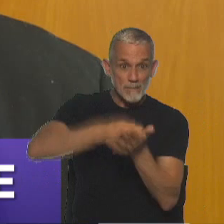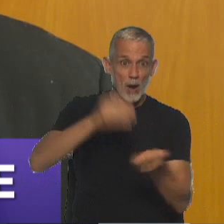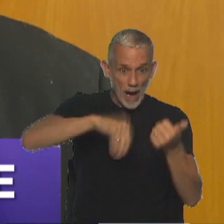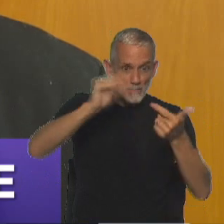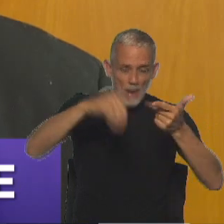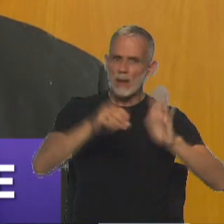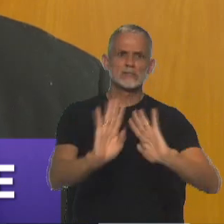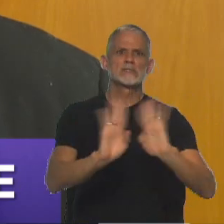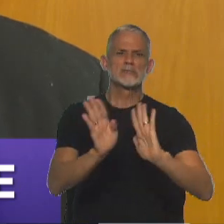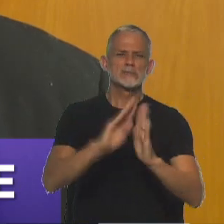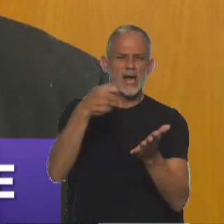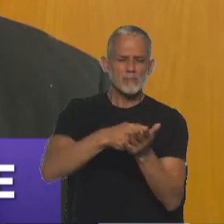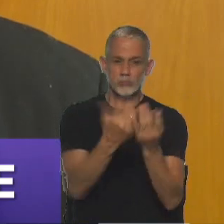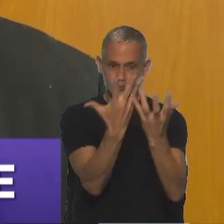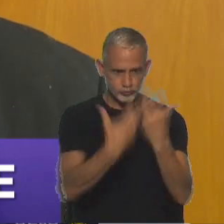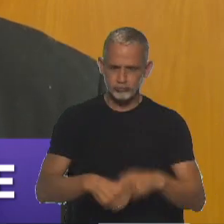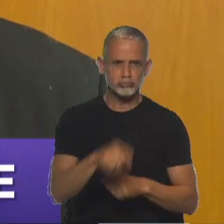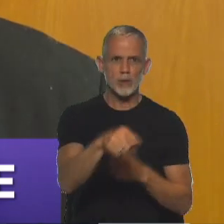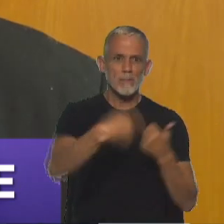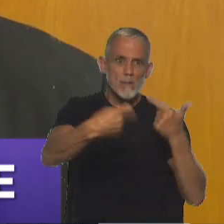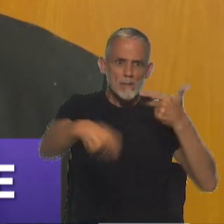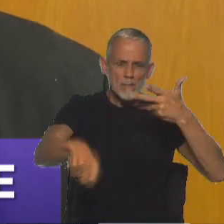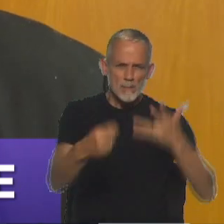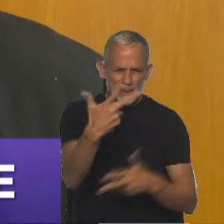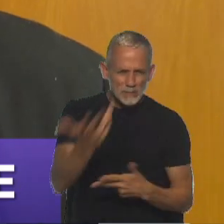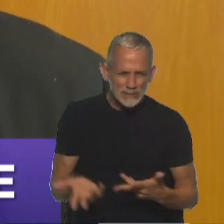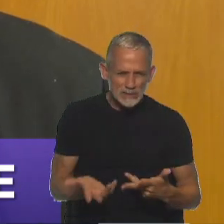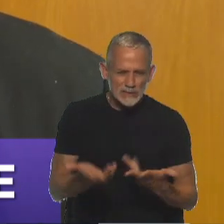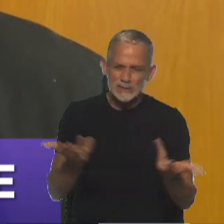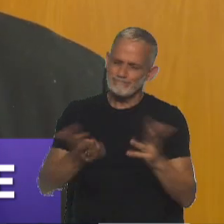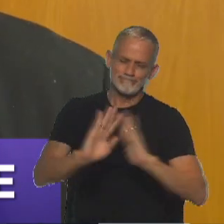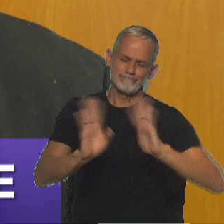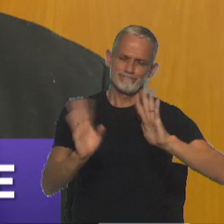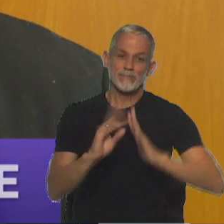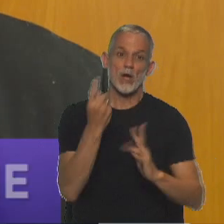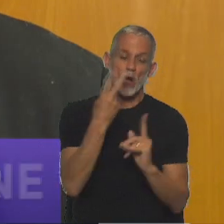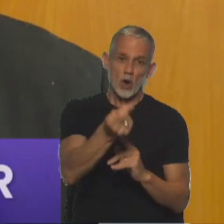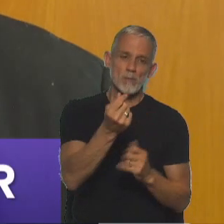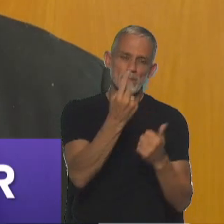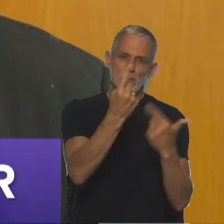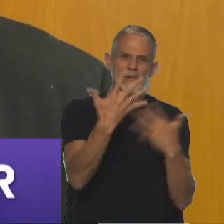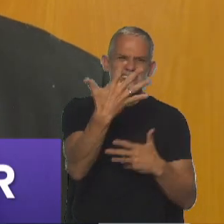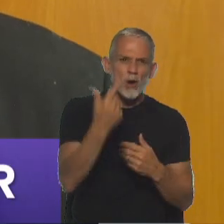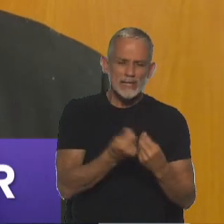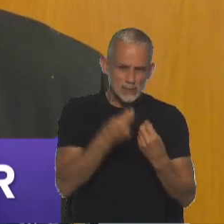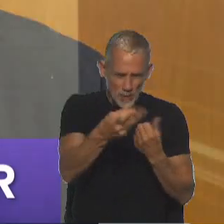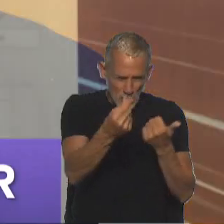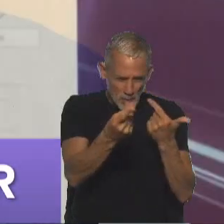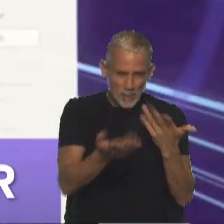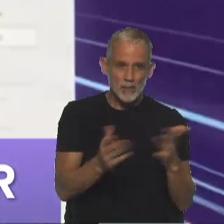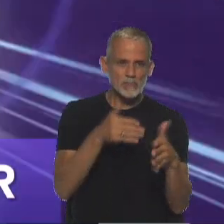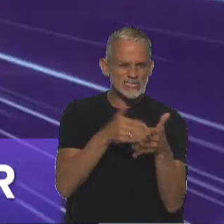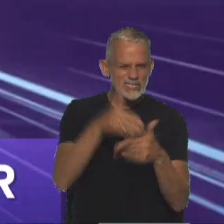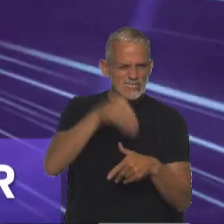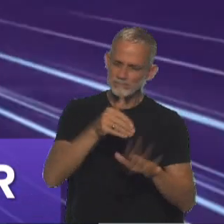muchas veces ese mismo pago, porque también surgen esos problemas de que se compre el mismo producto como 5 o 6 veces, que es